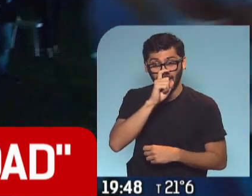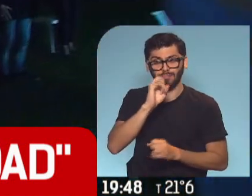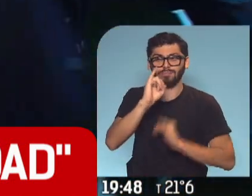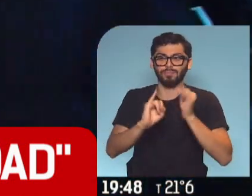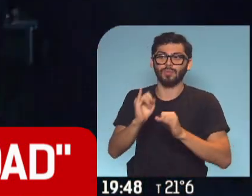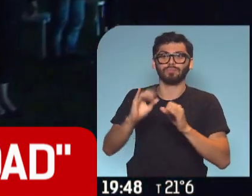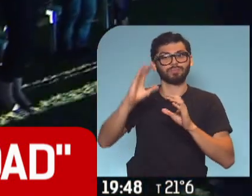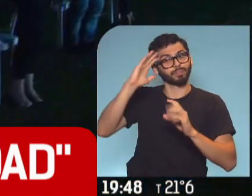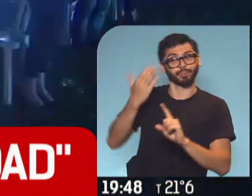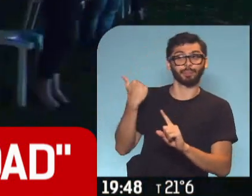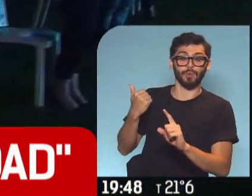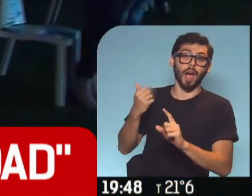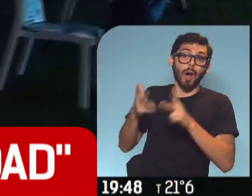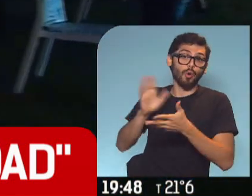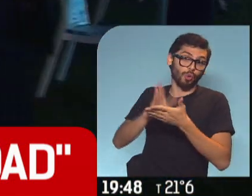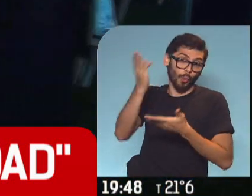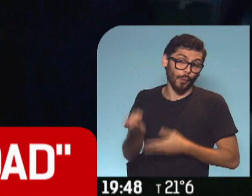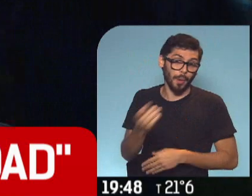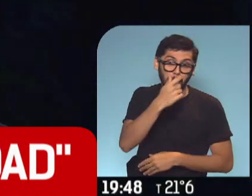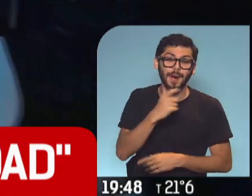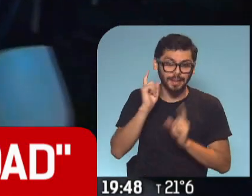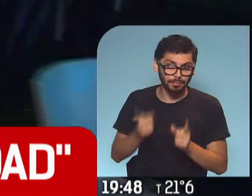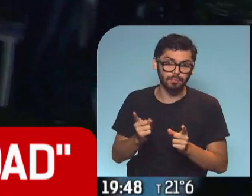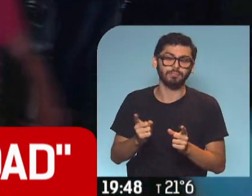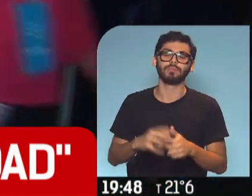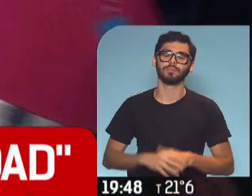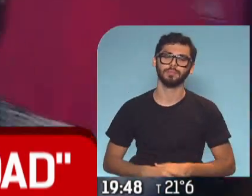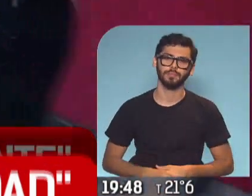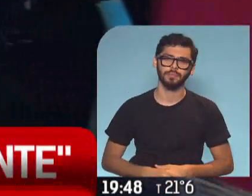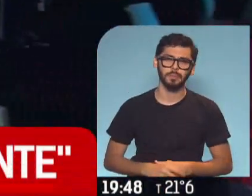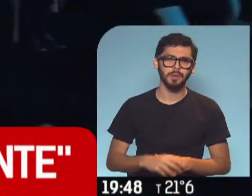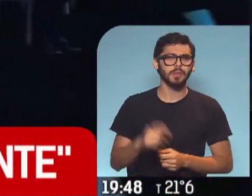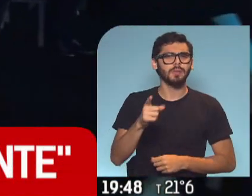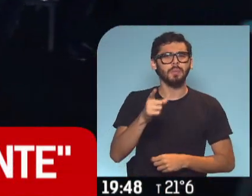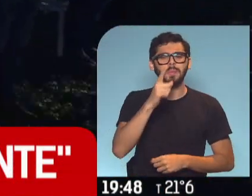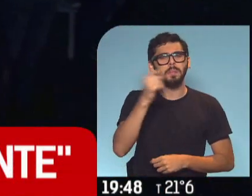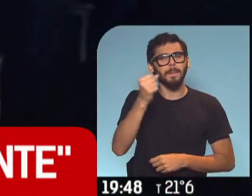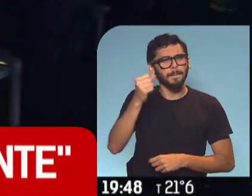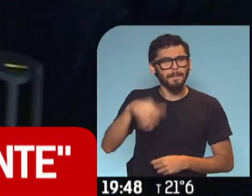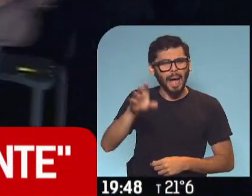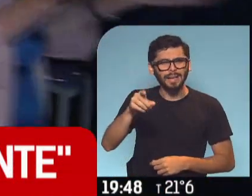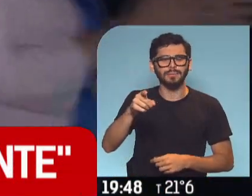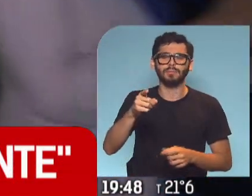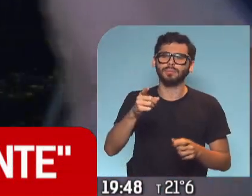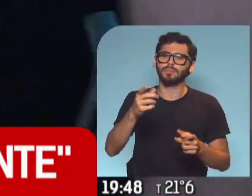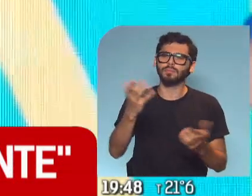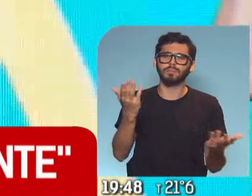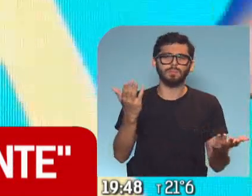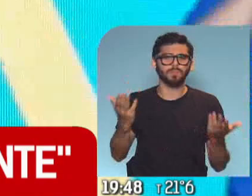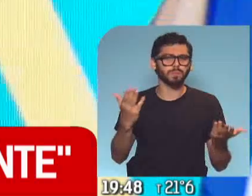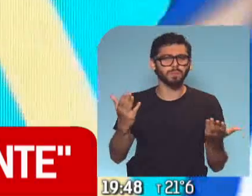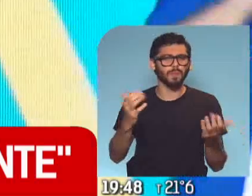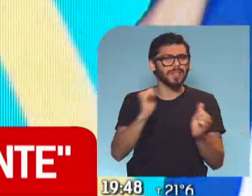referencia directa a Mauricio Macri. Nicolás. Sí, me parece que lo más interesante es este revisionismo histórico que hizo comparando cómo en las distintas etapas